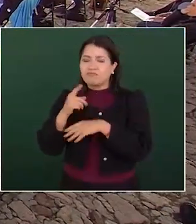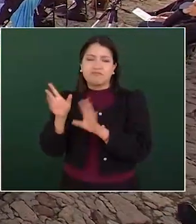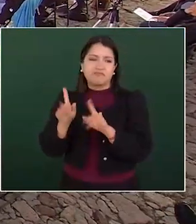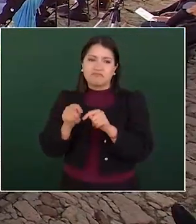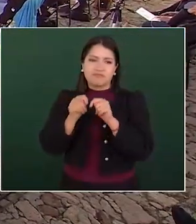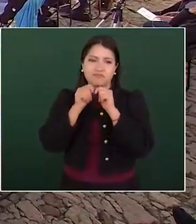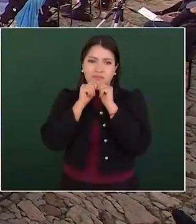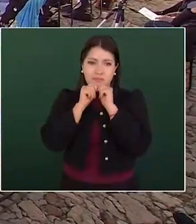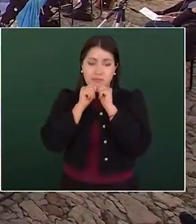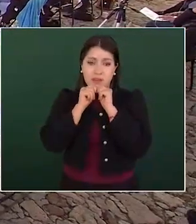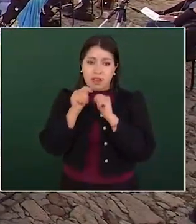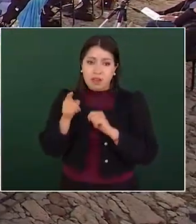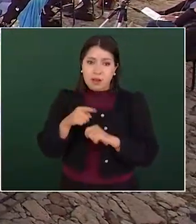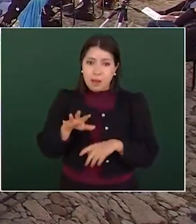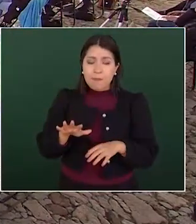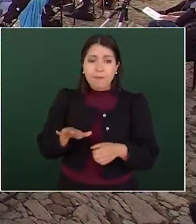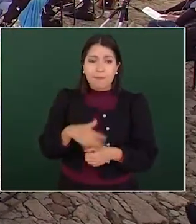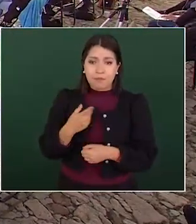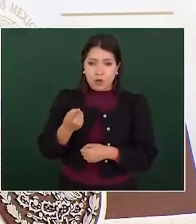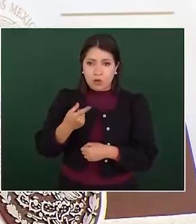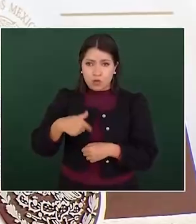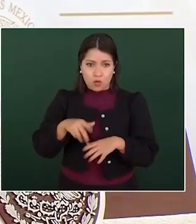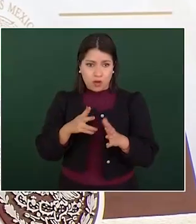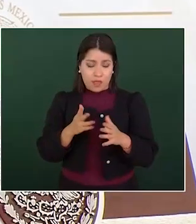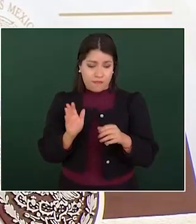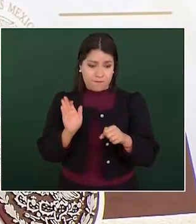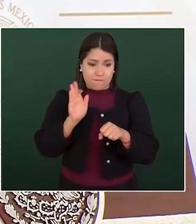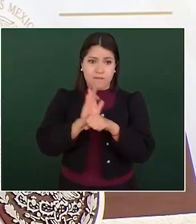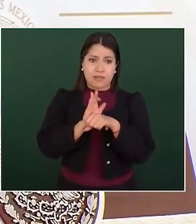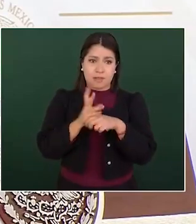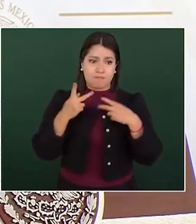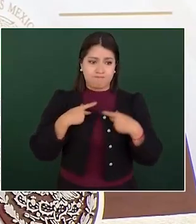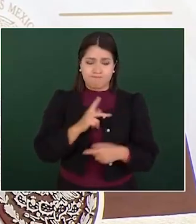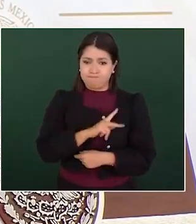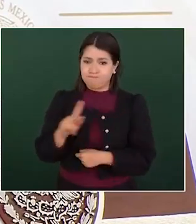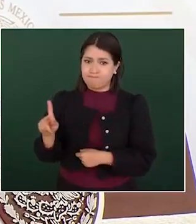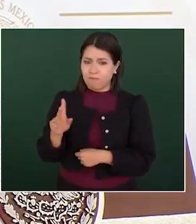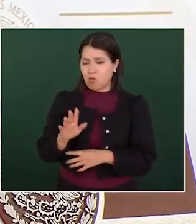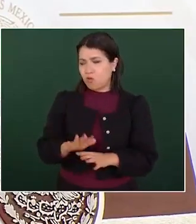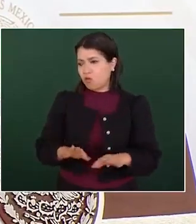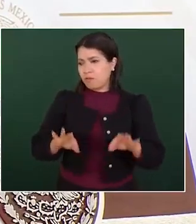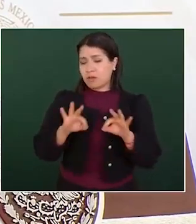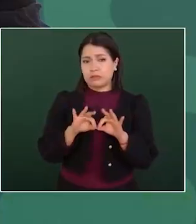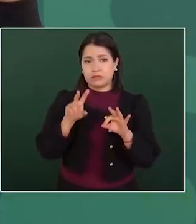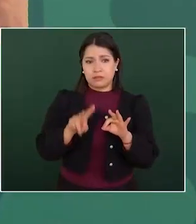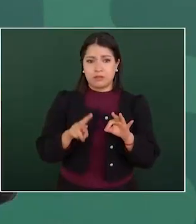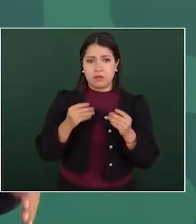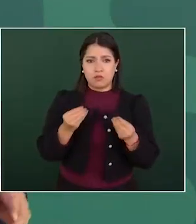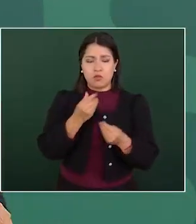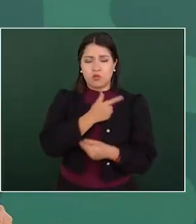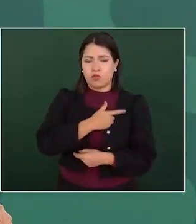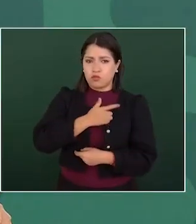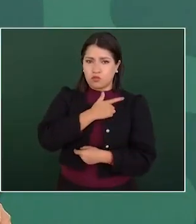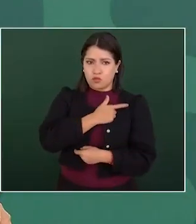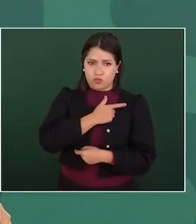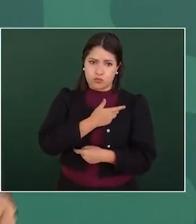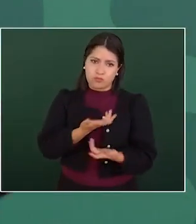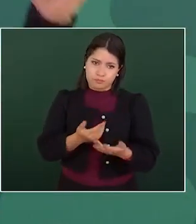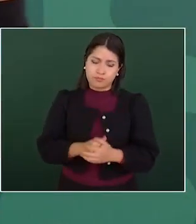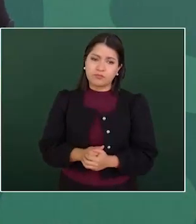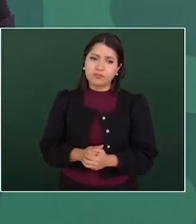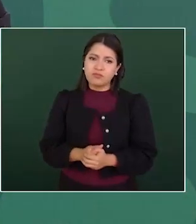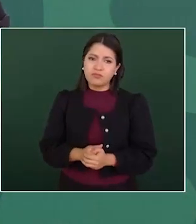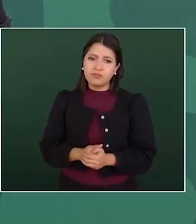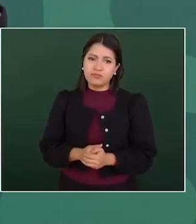Por nuestro pueblo, porque el pueblo de México es mucha pieza y me da muchísimo gusto.